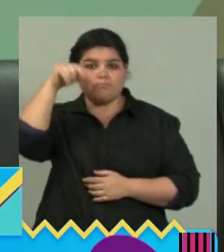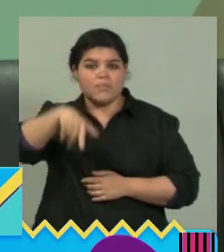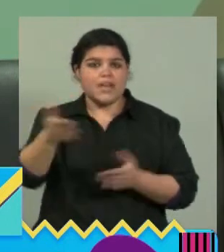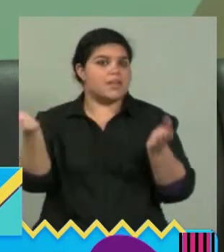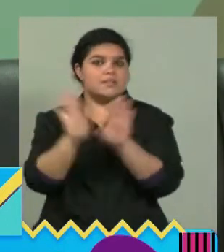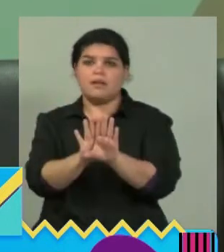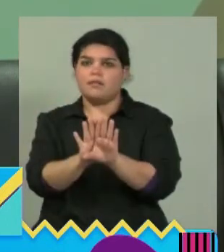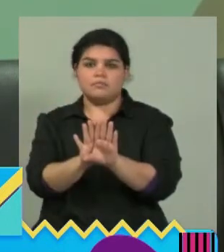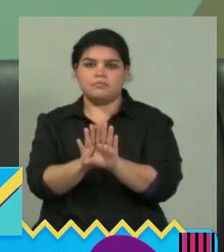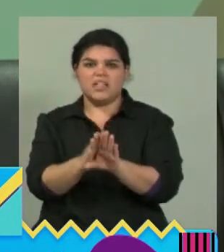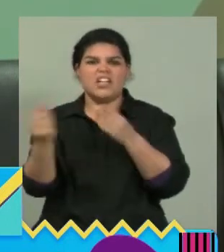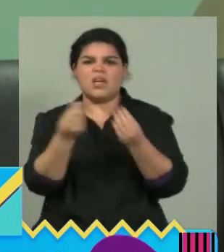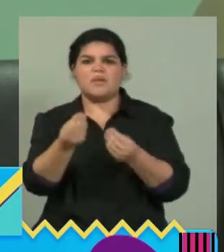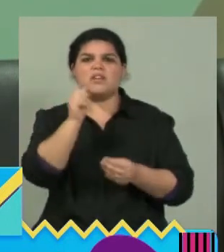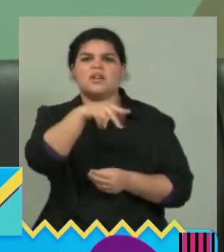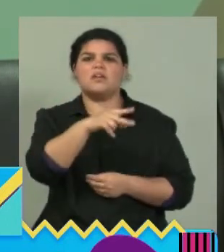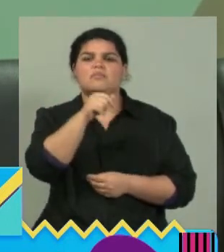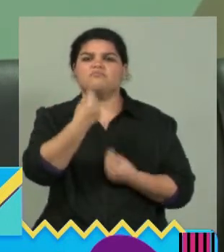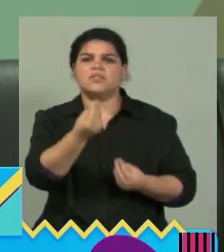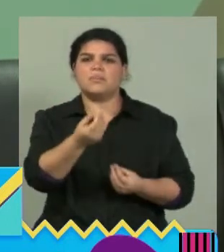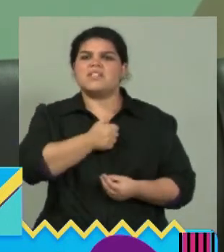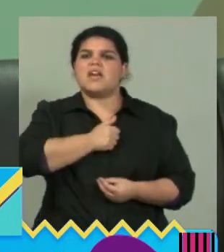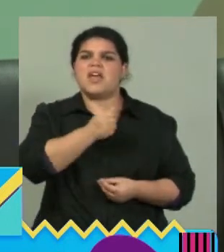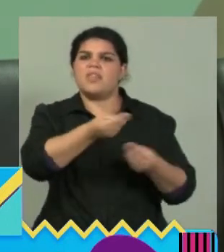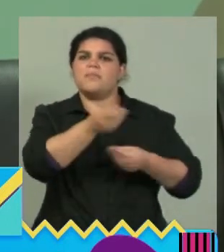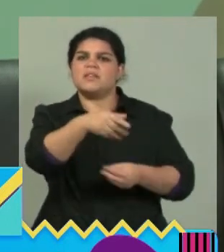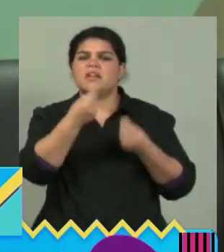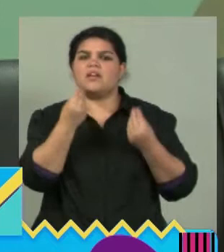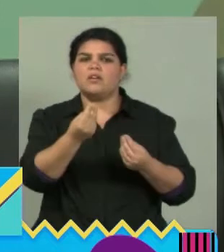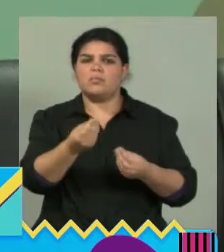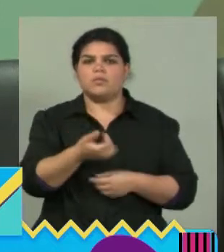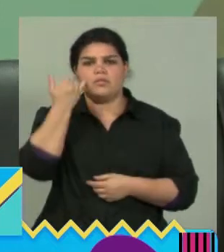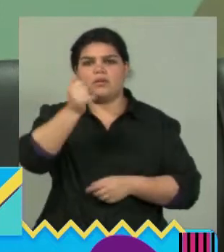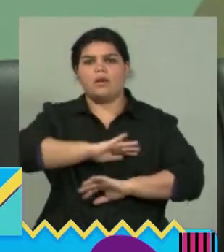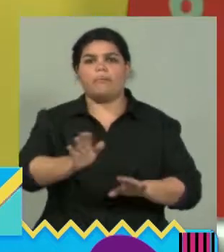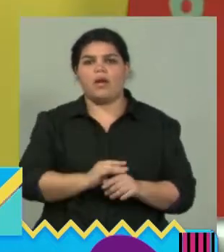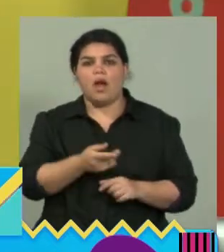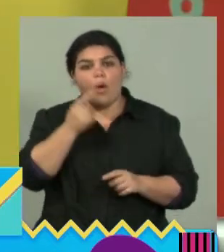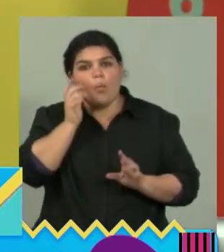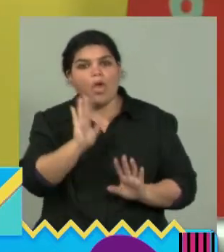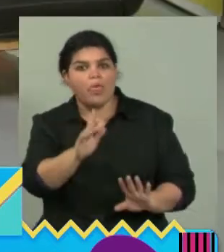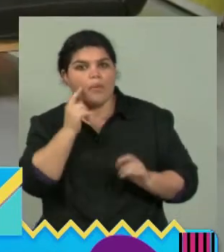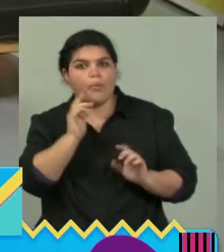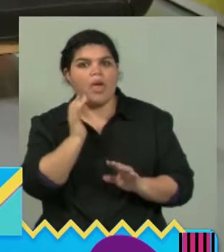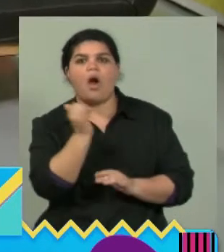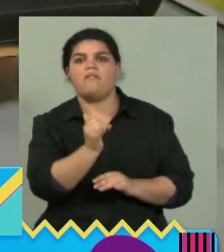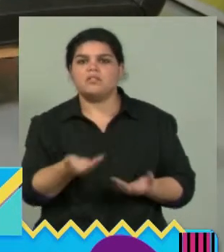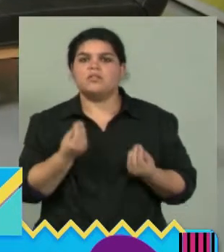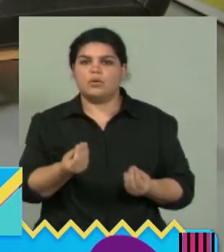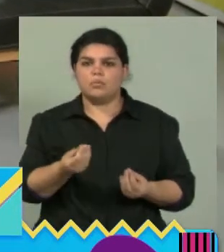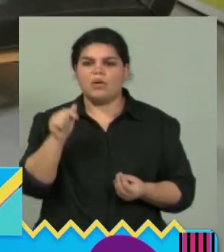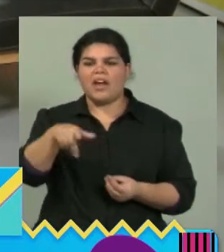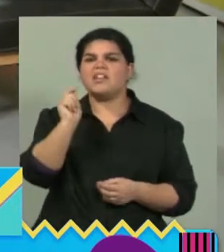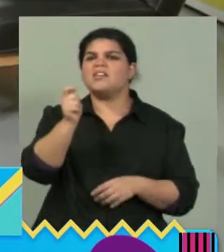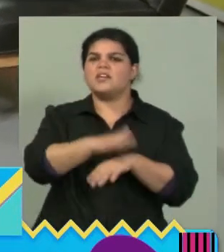establecimiento. ¿Qué ha pasado con Veladero? ¿Cuántas más amarillas le tenemos que colocar? ¿Ahí quién es el que tiene que responder? ¿La